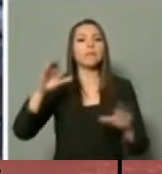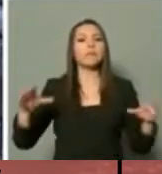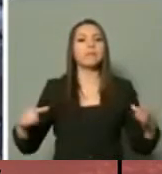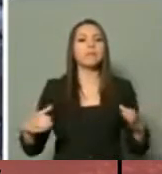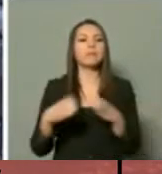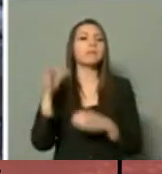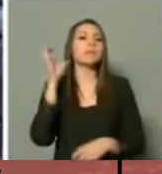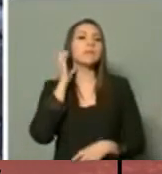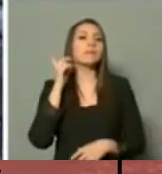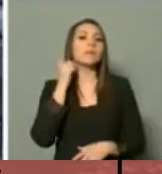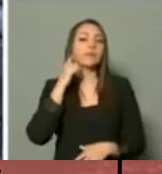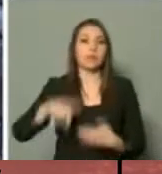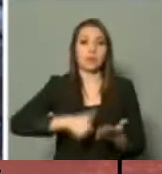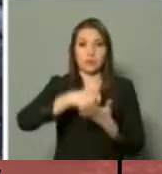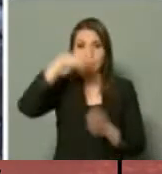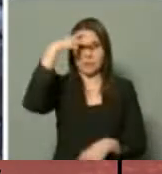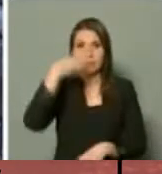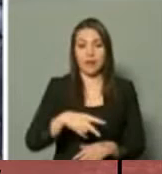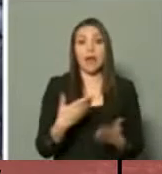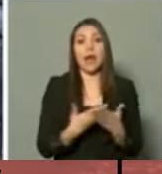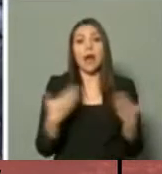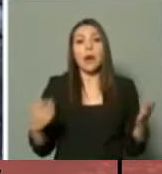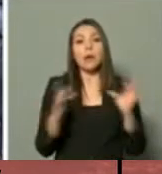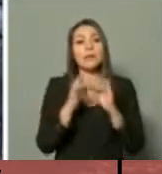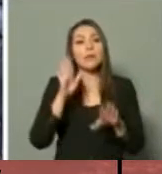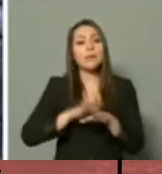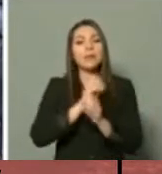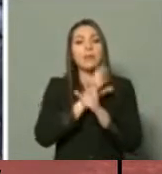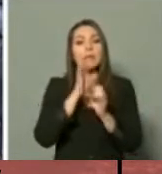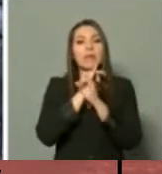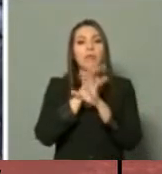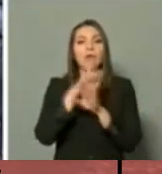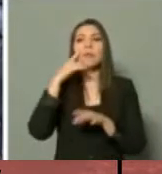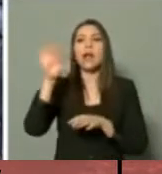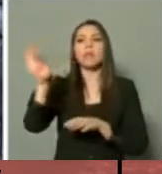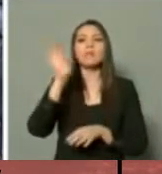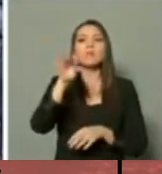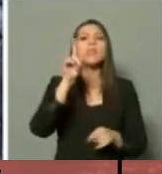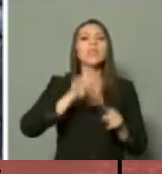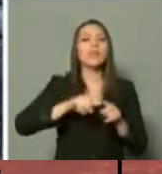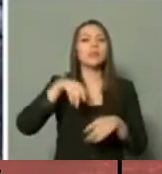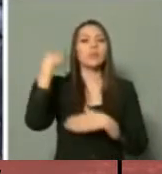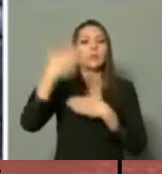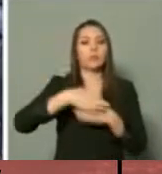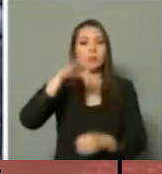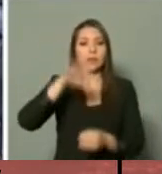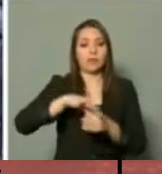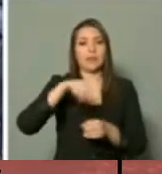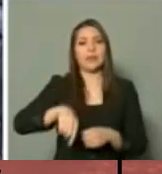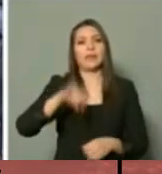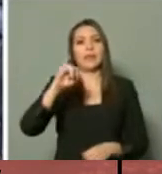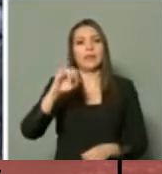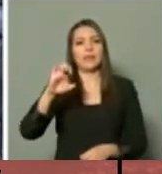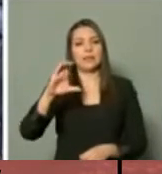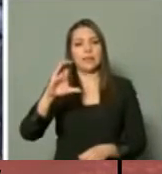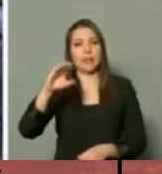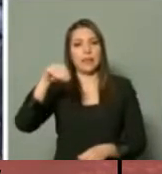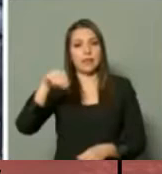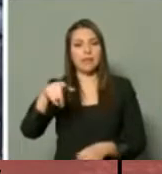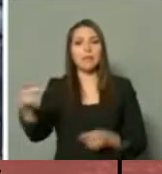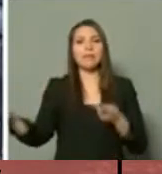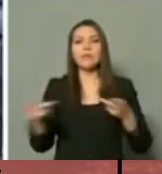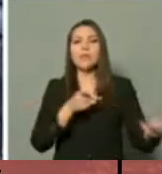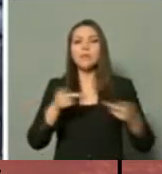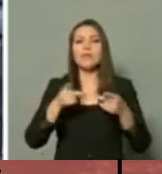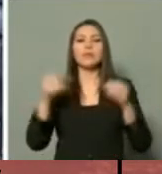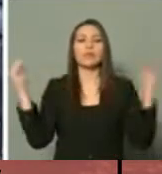con información que nos permita elegir a los mejores perfiles, el Instituto Electoral de la Ciudad de México se ha dado a la tarea de organizar